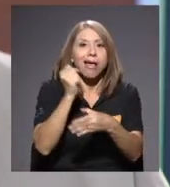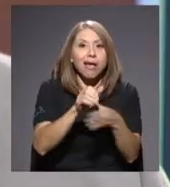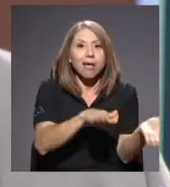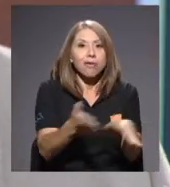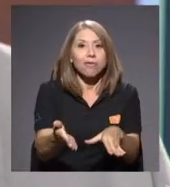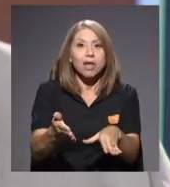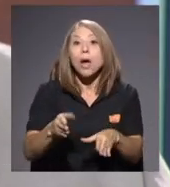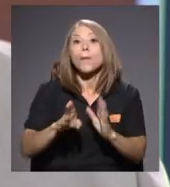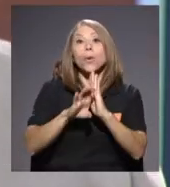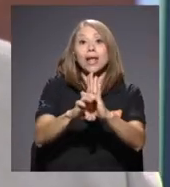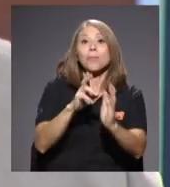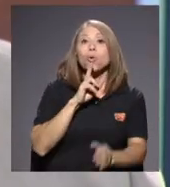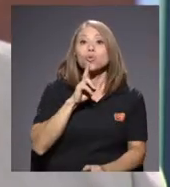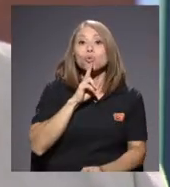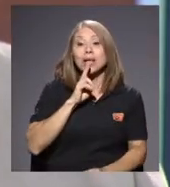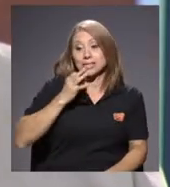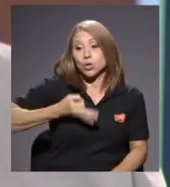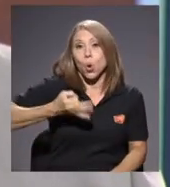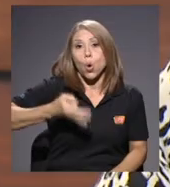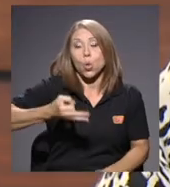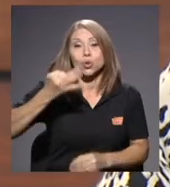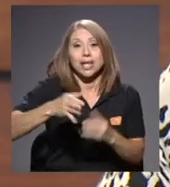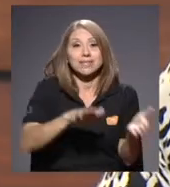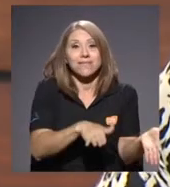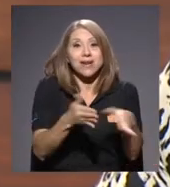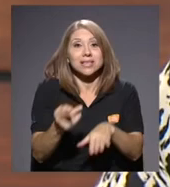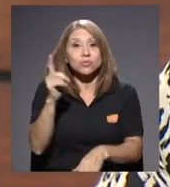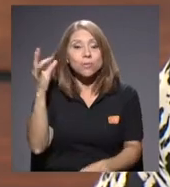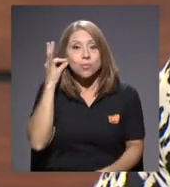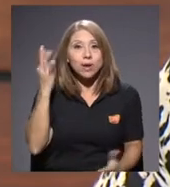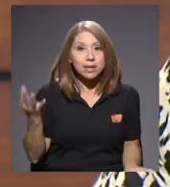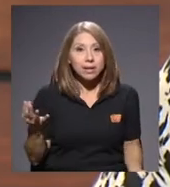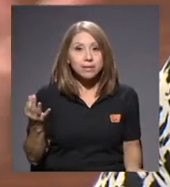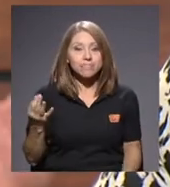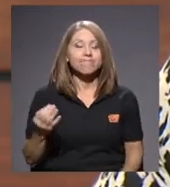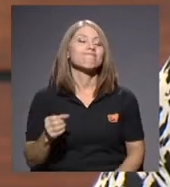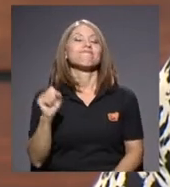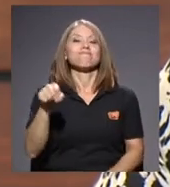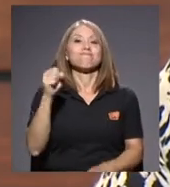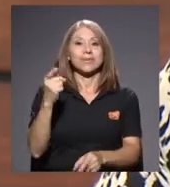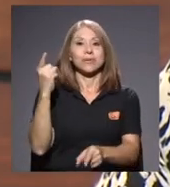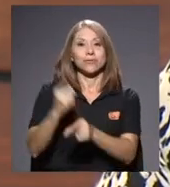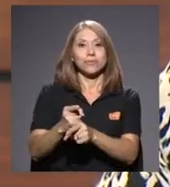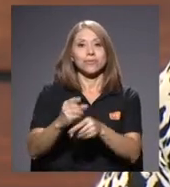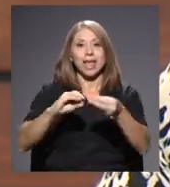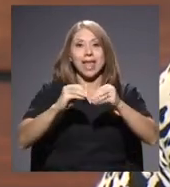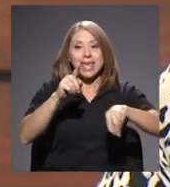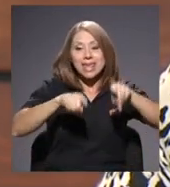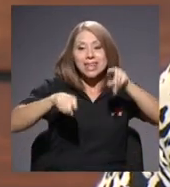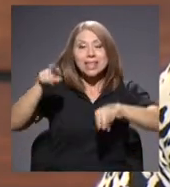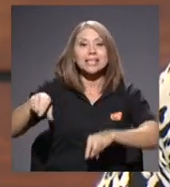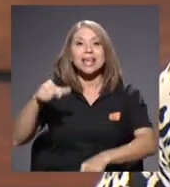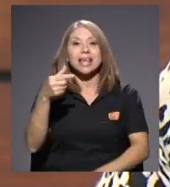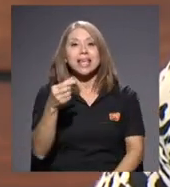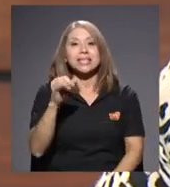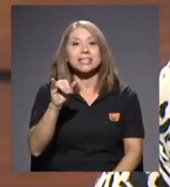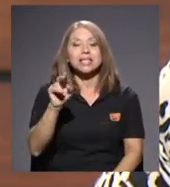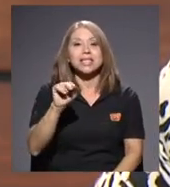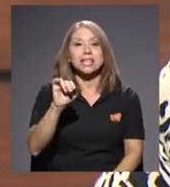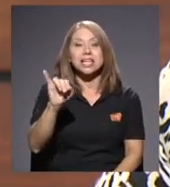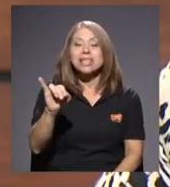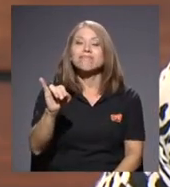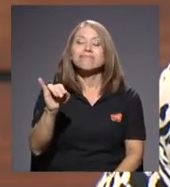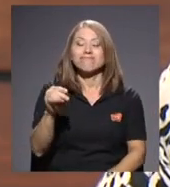fallece una mujer, por ejemplo. Una barbaridad. Pero... Y usted tiene toda la razón. El índice de Gini efectivamente demuestra que hay una terrible